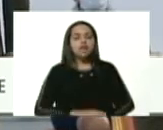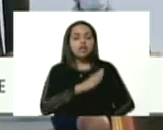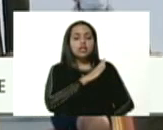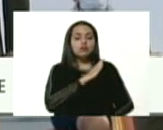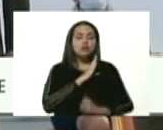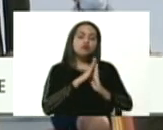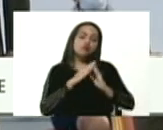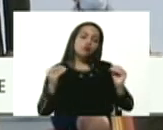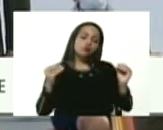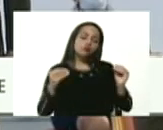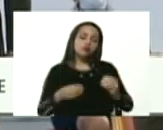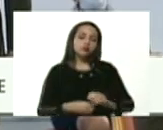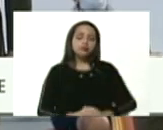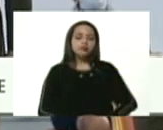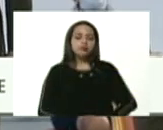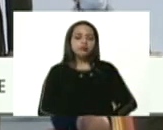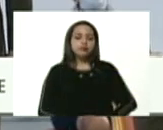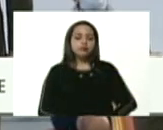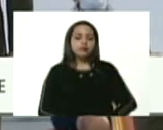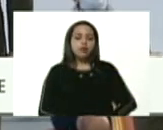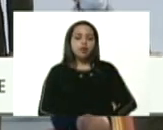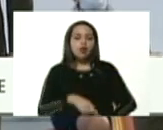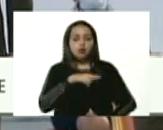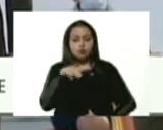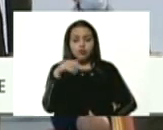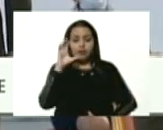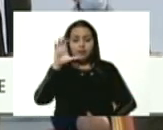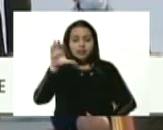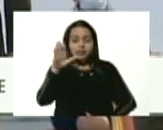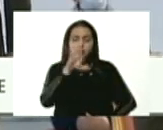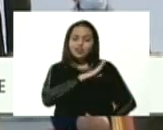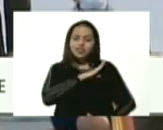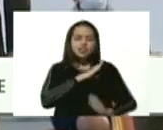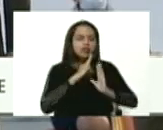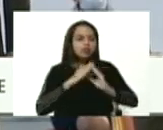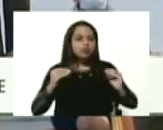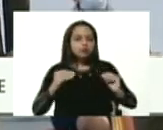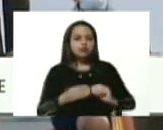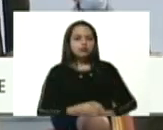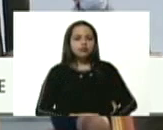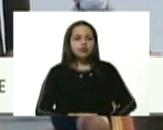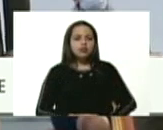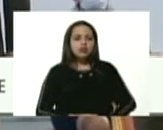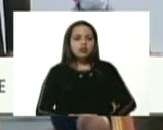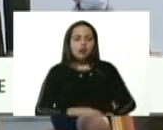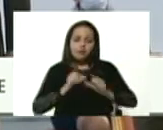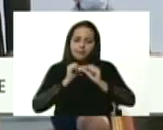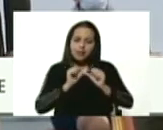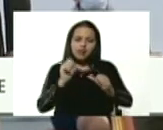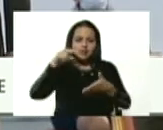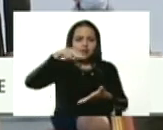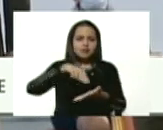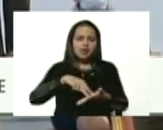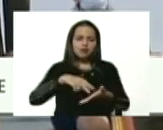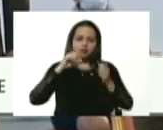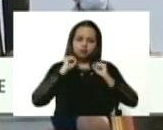todo. Nuestra patria lo tiene todo. Para seguir de pie,